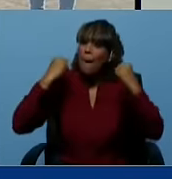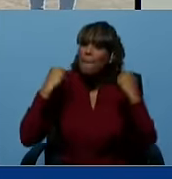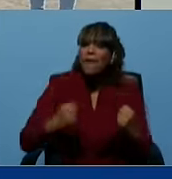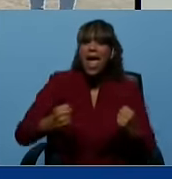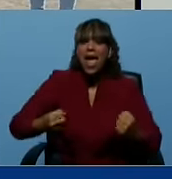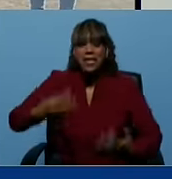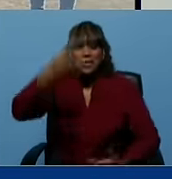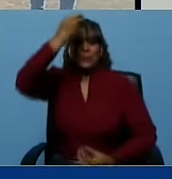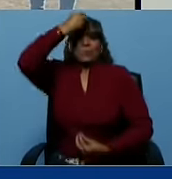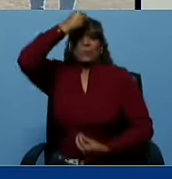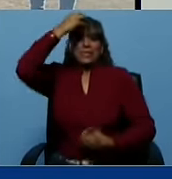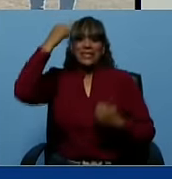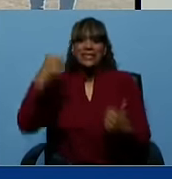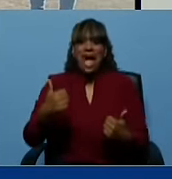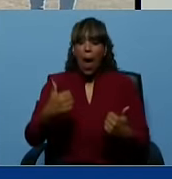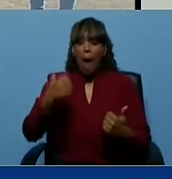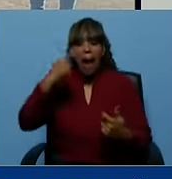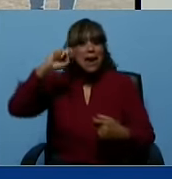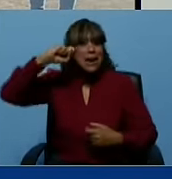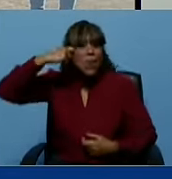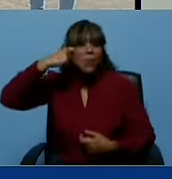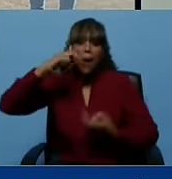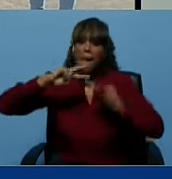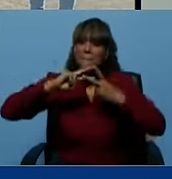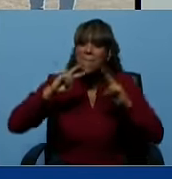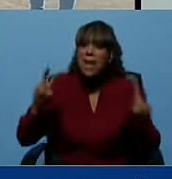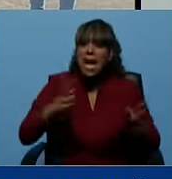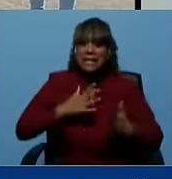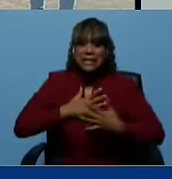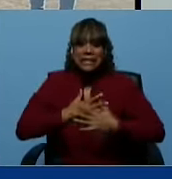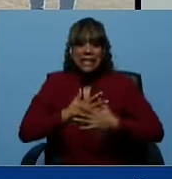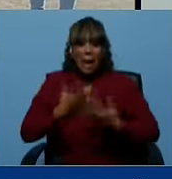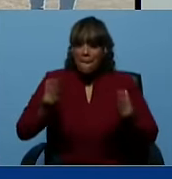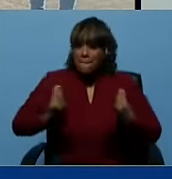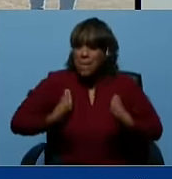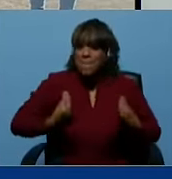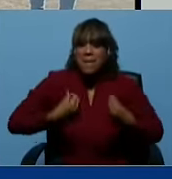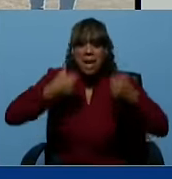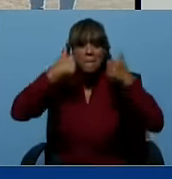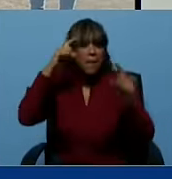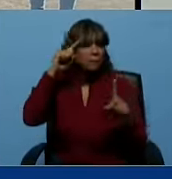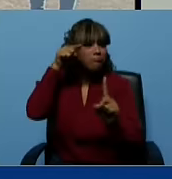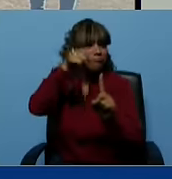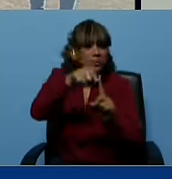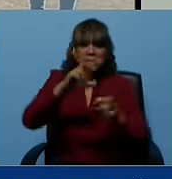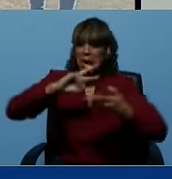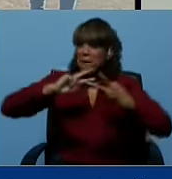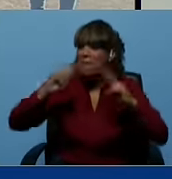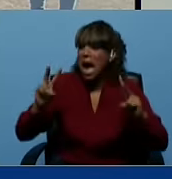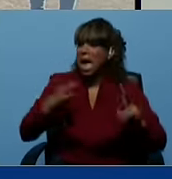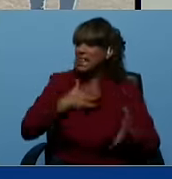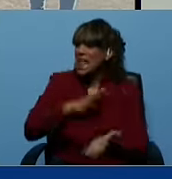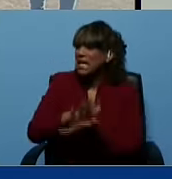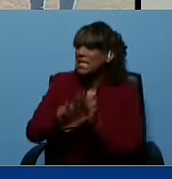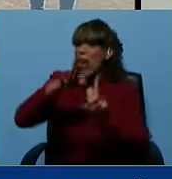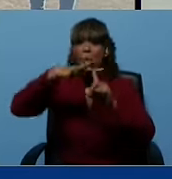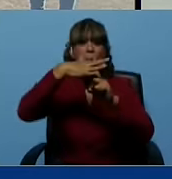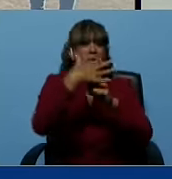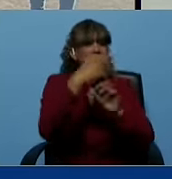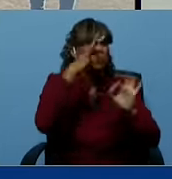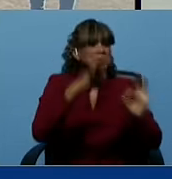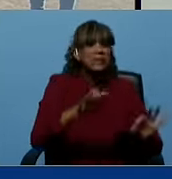intensamente cada momento de paz, cada momento de tranquilidad, cada